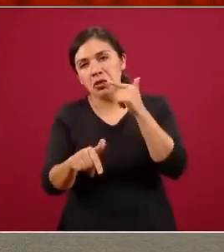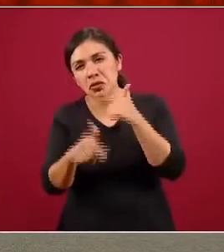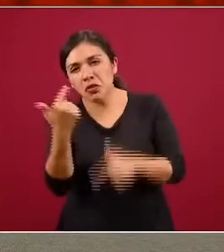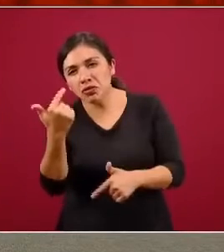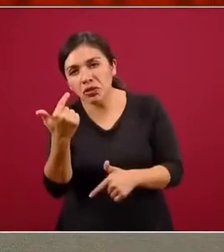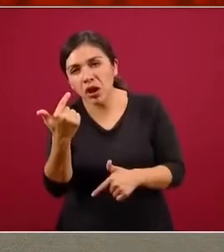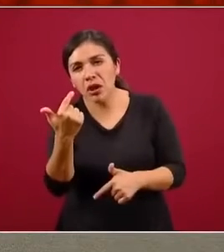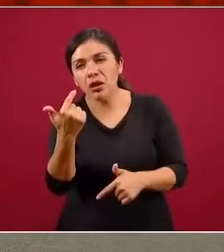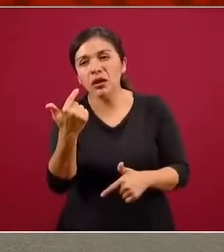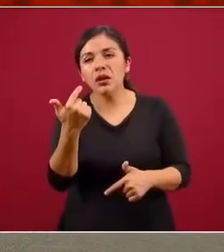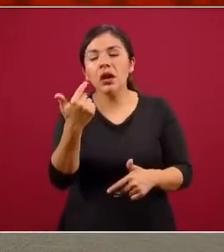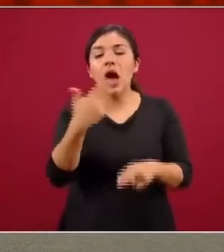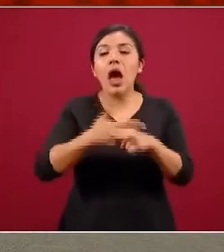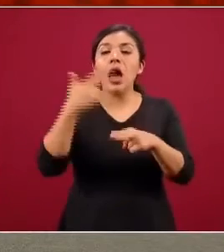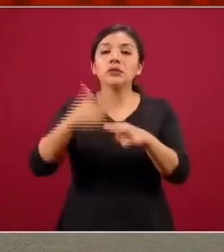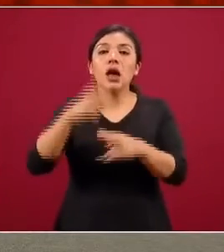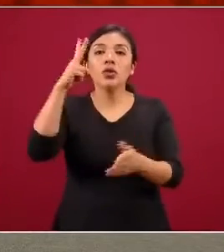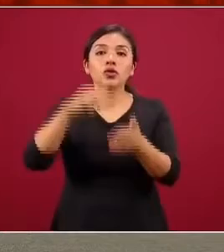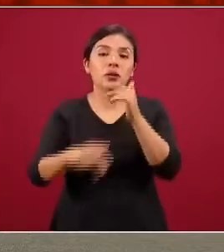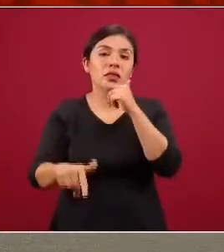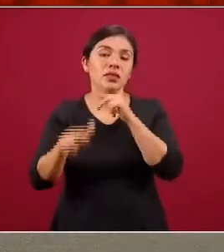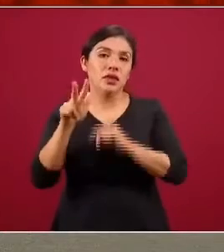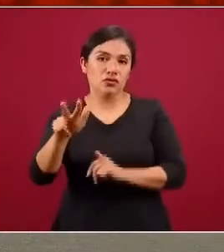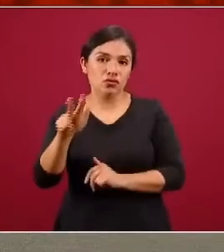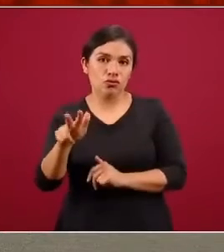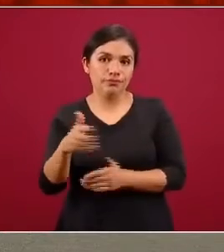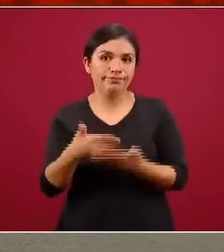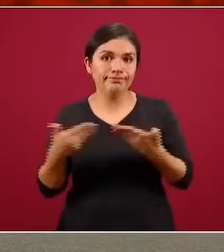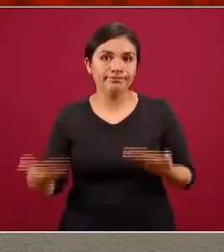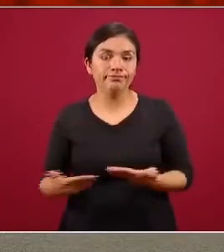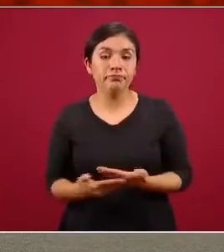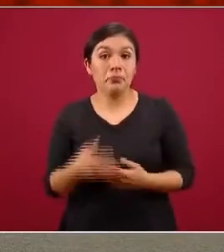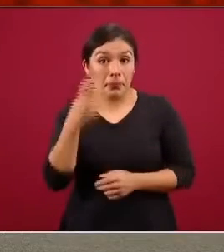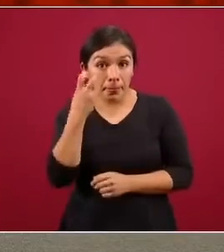2012 hasta el 2018.